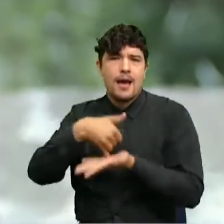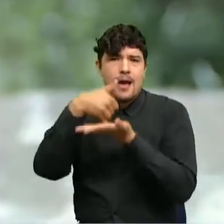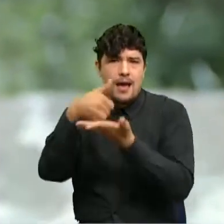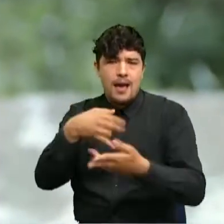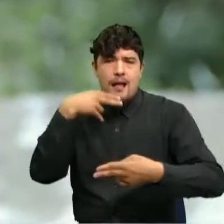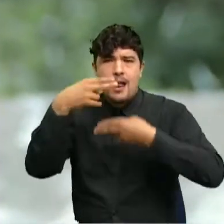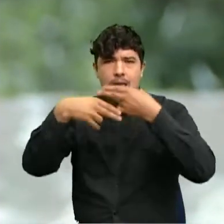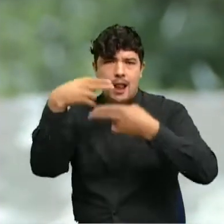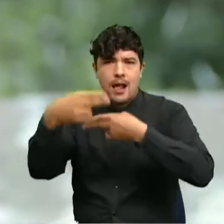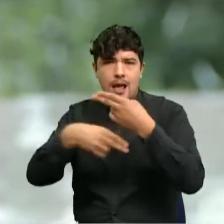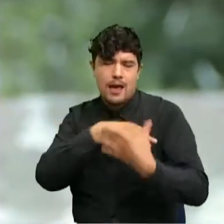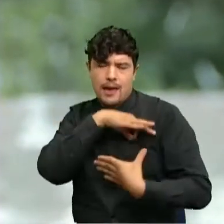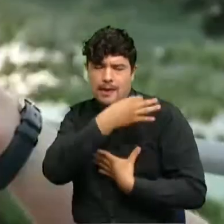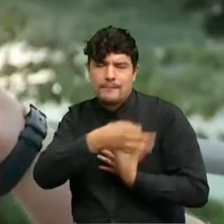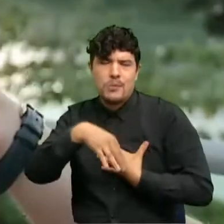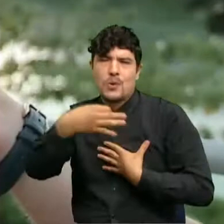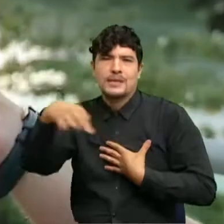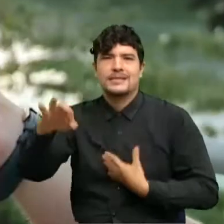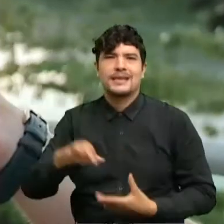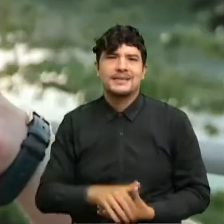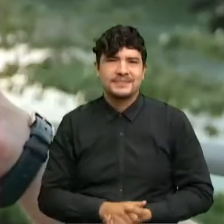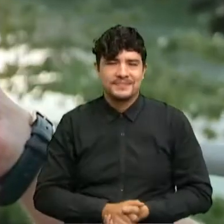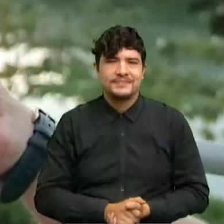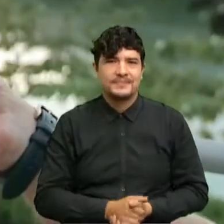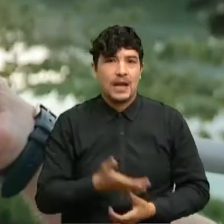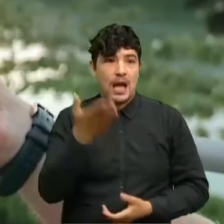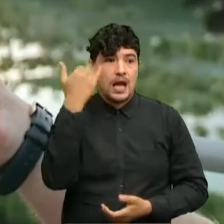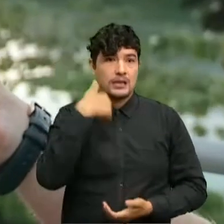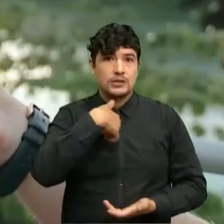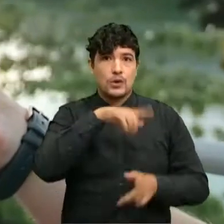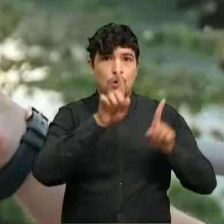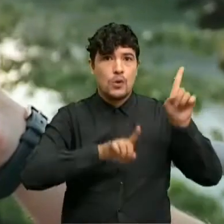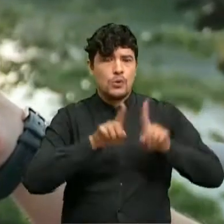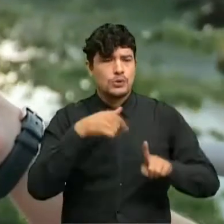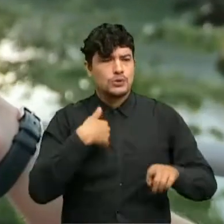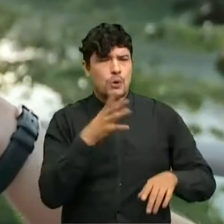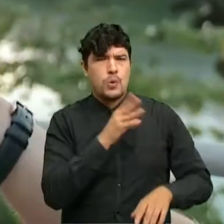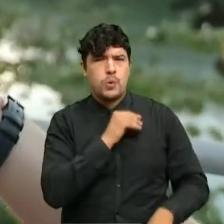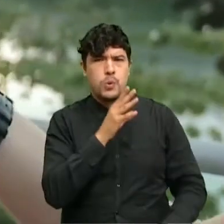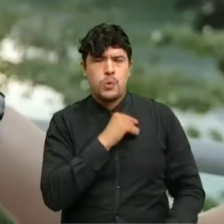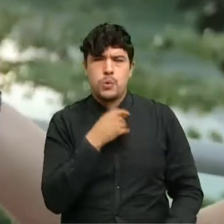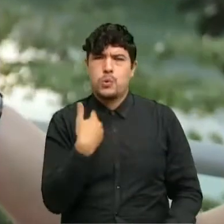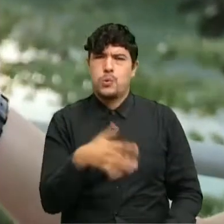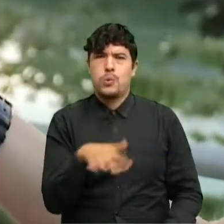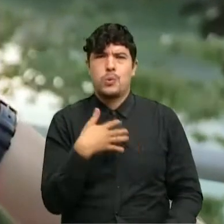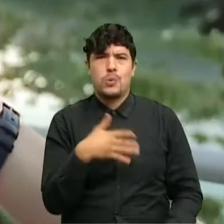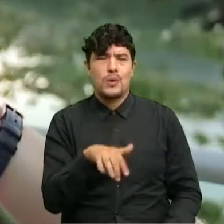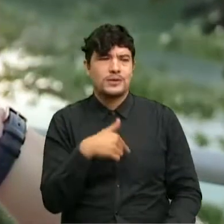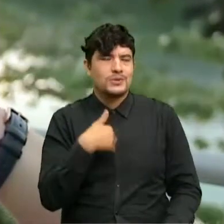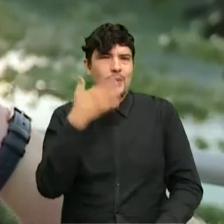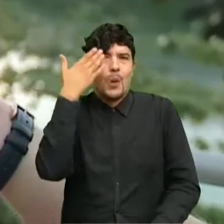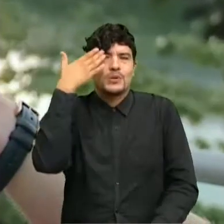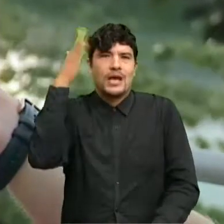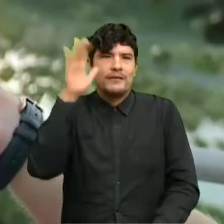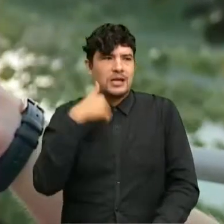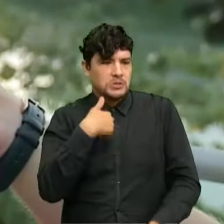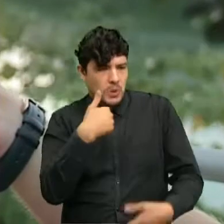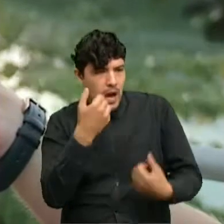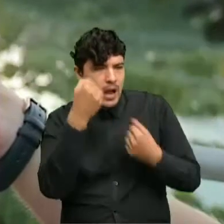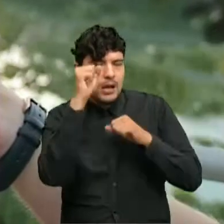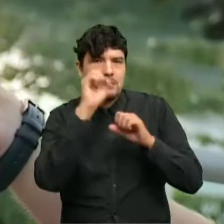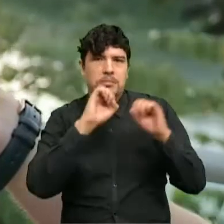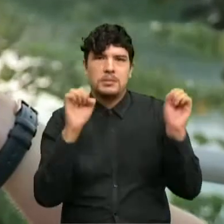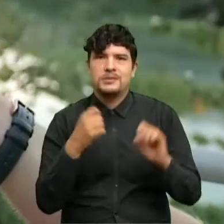de lectura. Este concurso me alegró mucho, fue algo que me tomó por sorpresa, sinceramente no sabía. Y